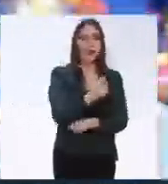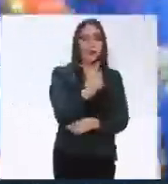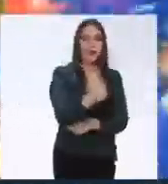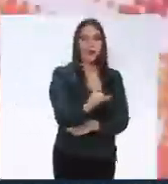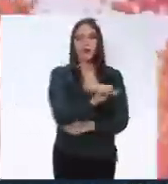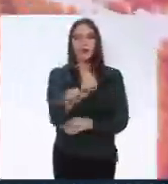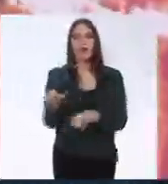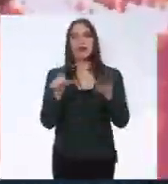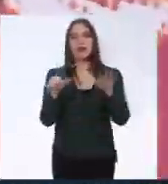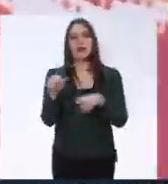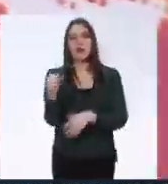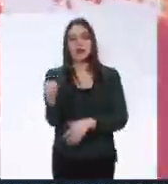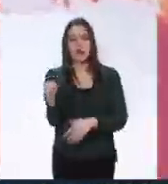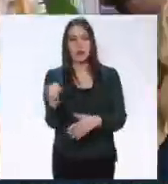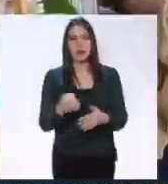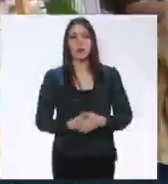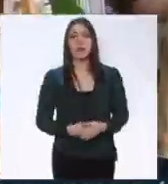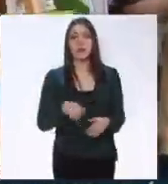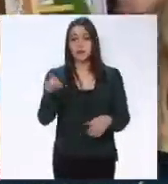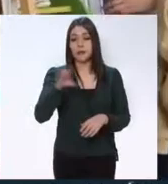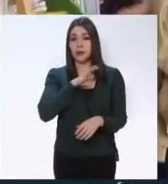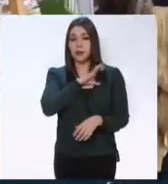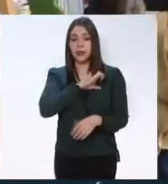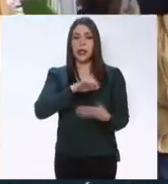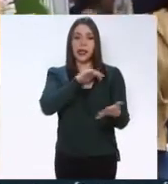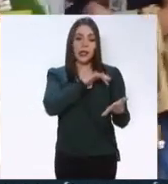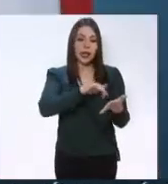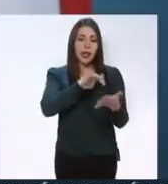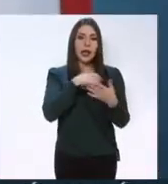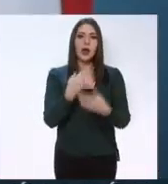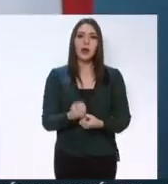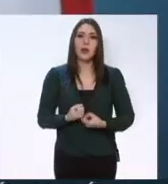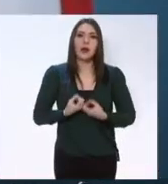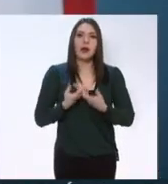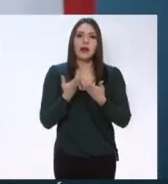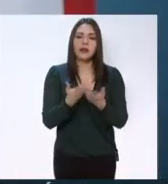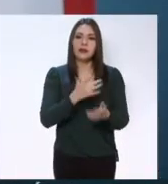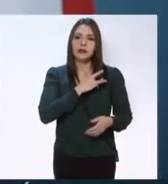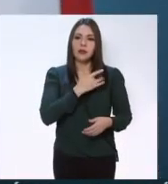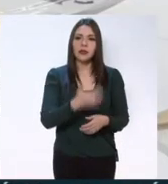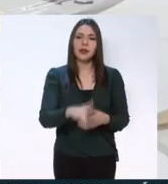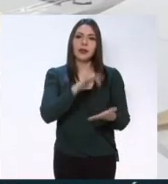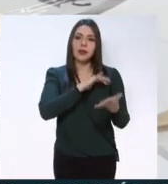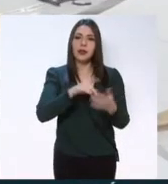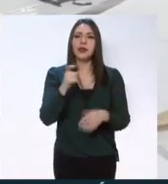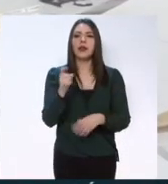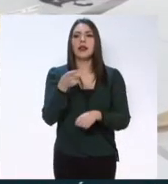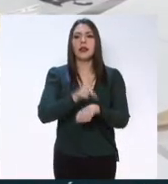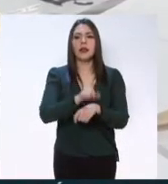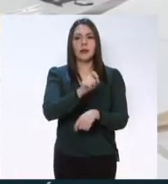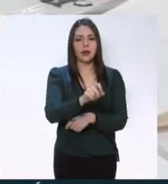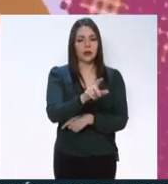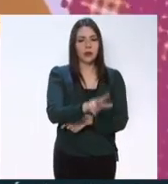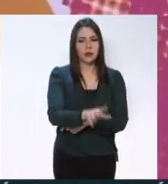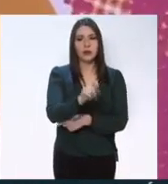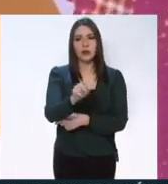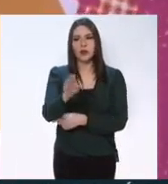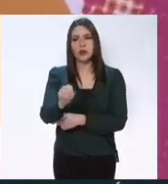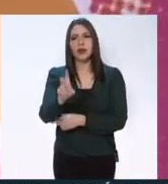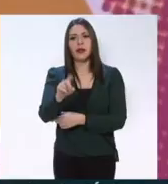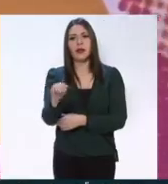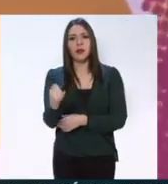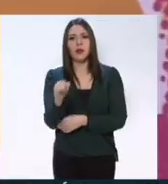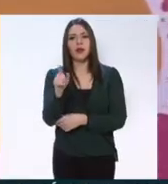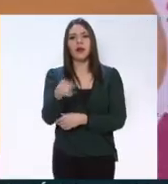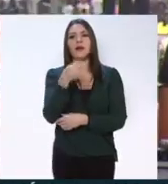junio. Si usted es fan de la lectura, poesía, textos, llegará el 28, 29, 30 de junio, Diverso, Fiesta